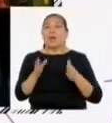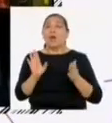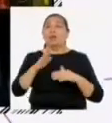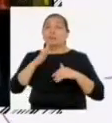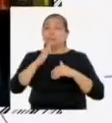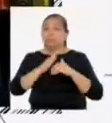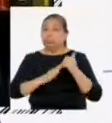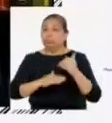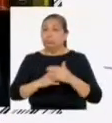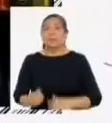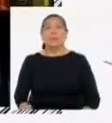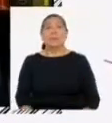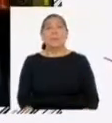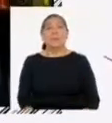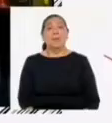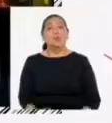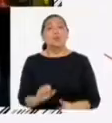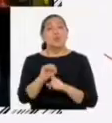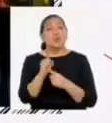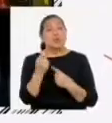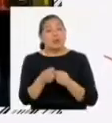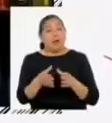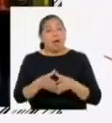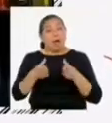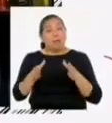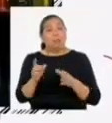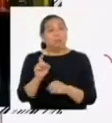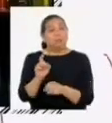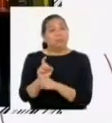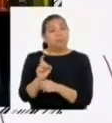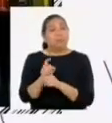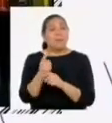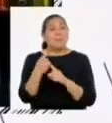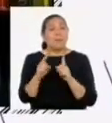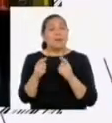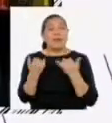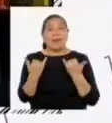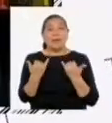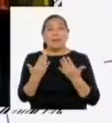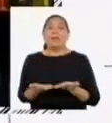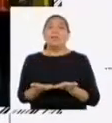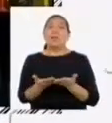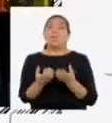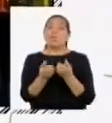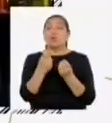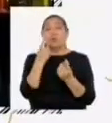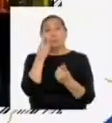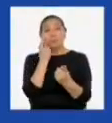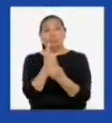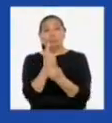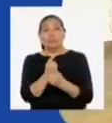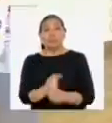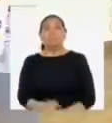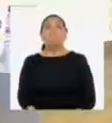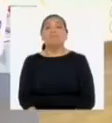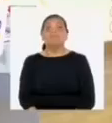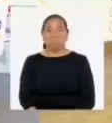grandes construcciones. Esta es una sociedad con una enorme capacidad creativa y de mucho